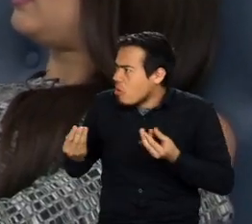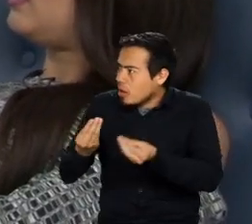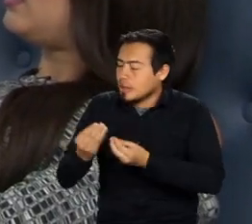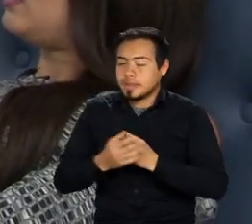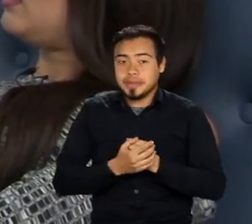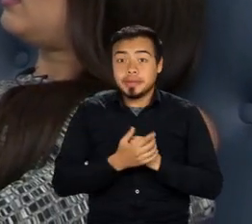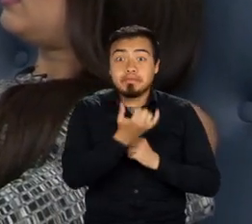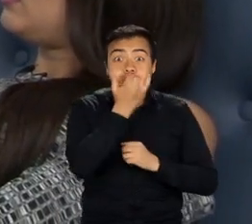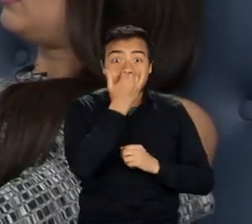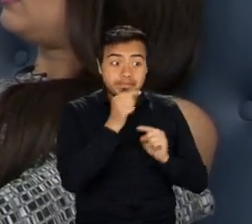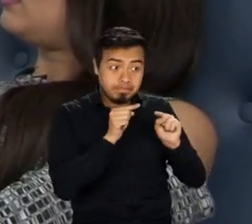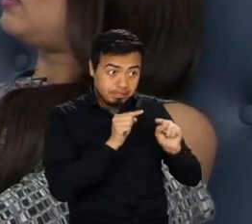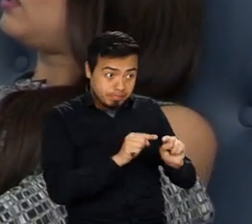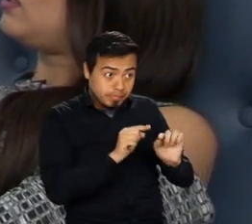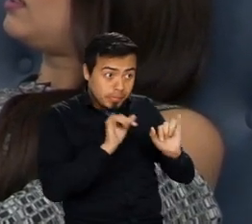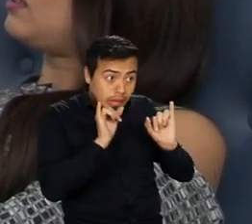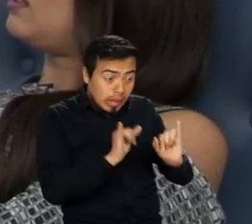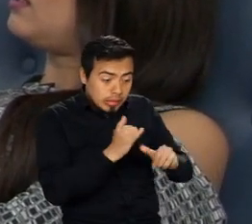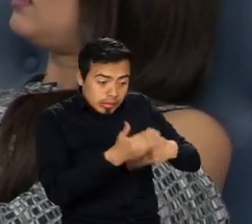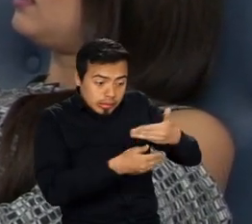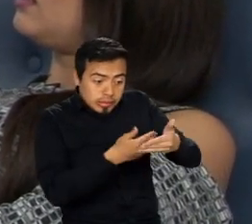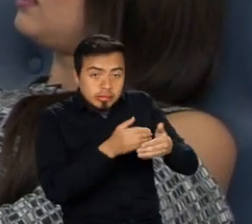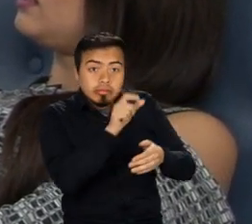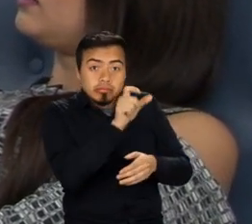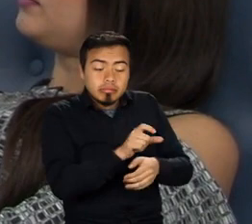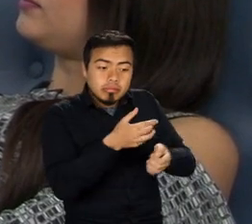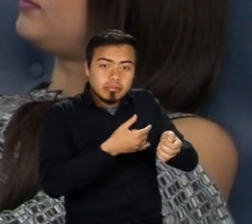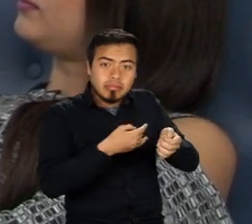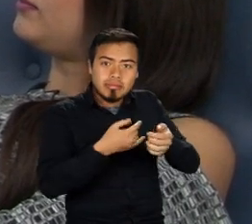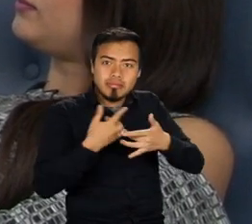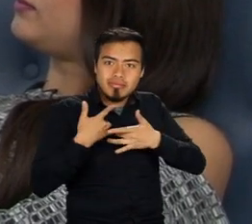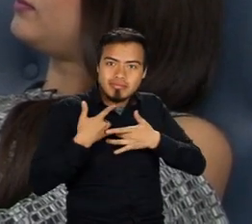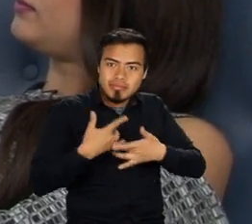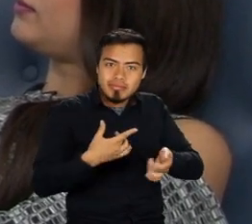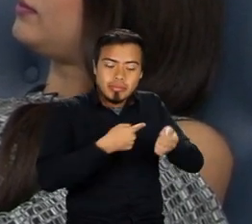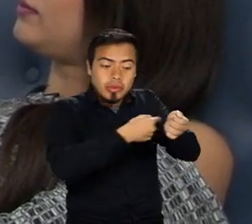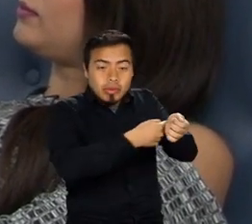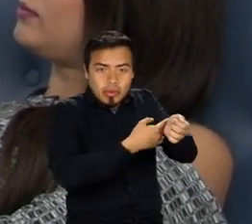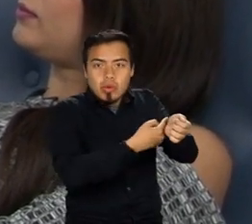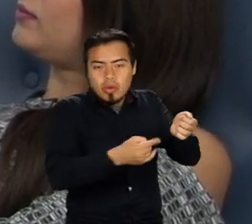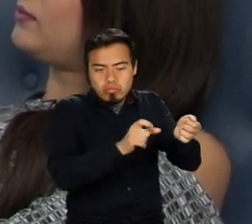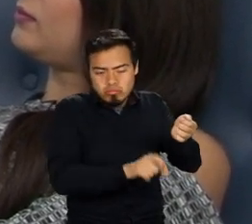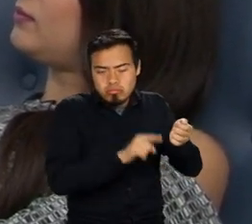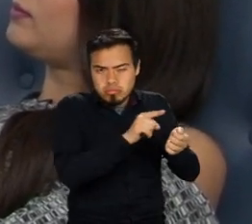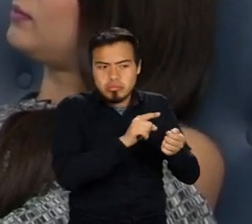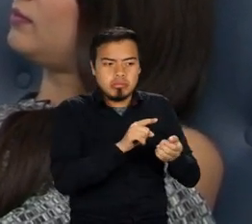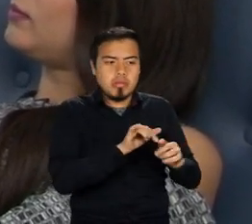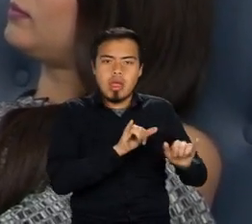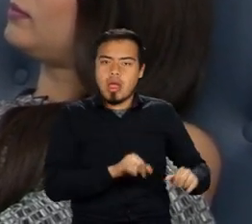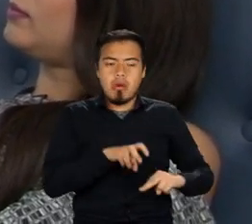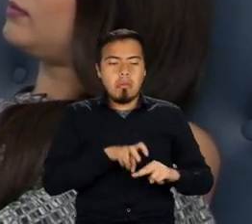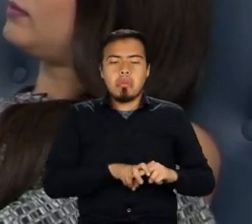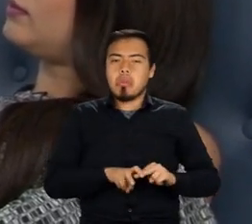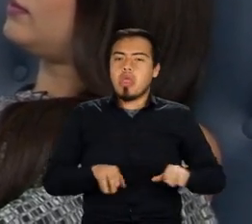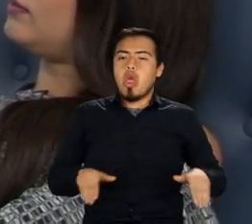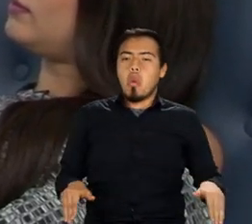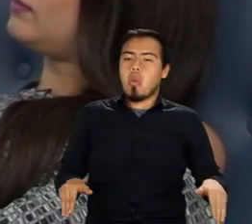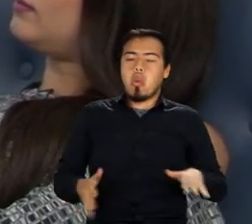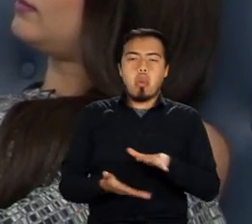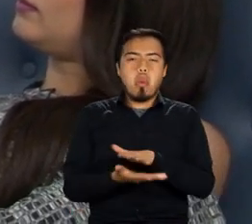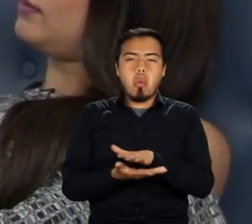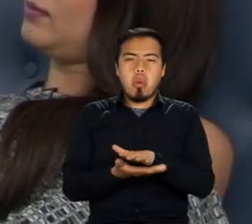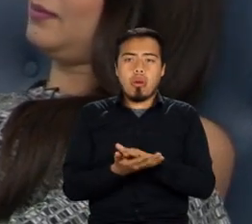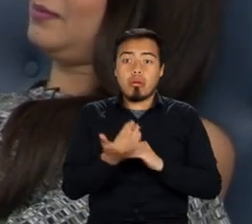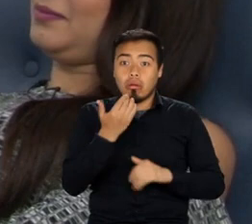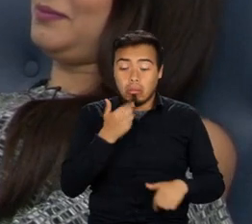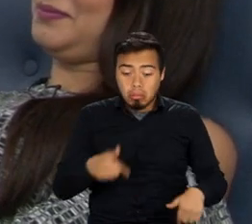Durante el procedimiento, el donante es preferiblemente que esté pues, en reposo, las piernas